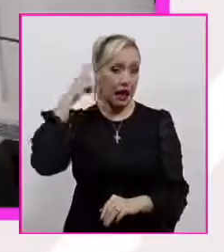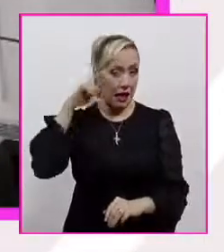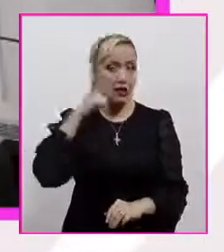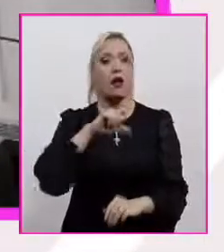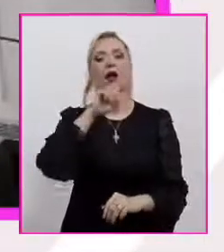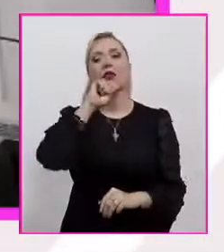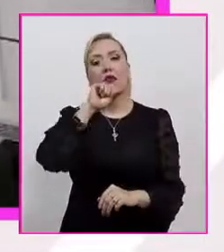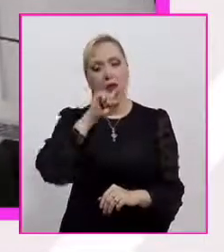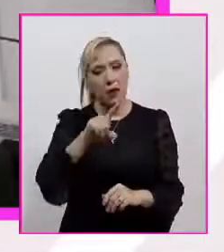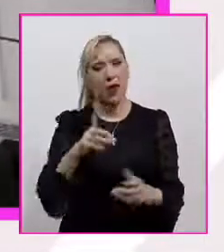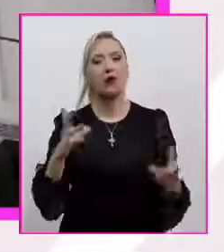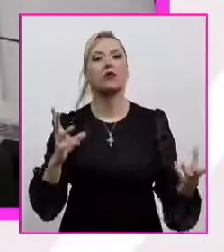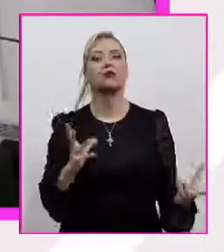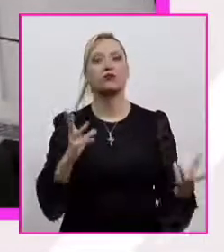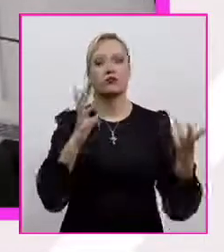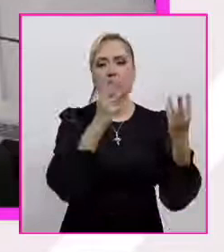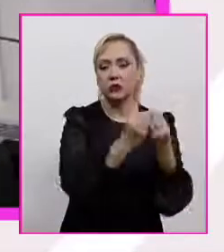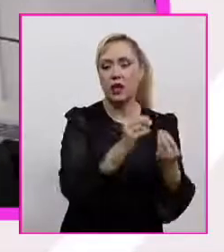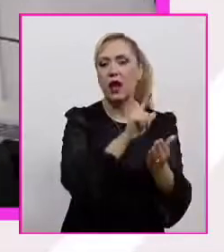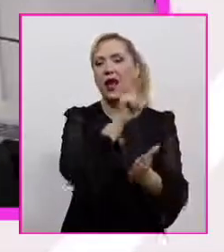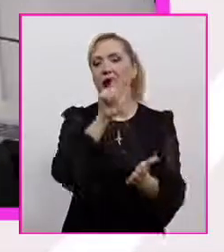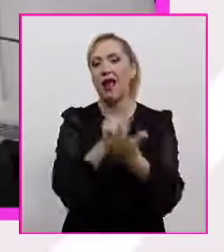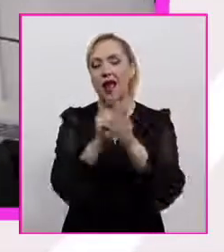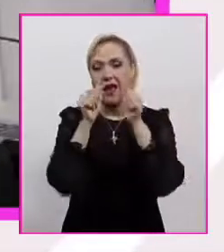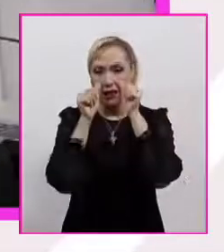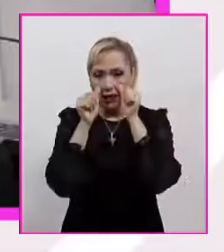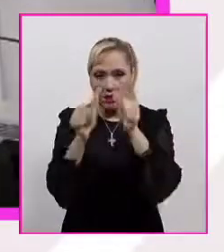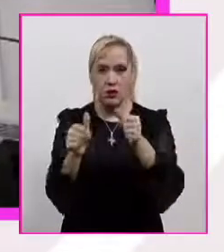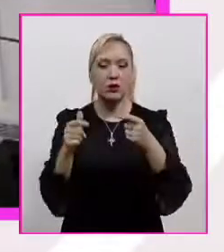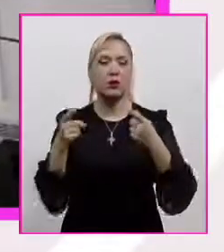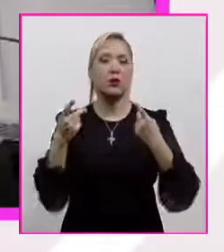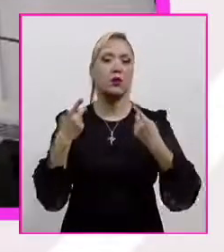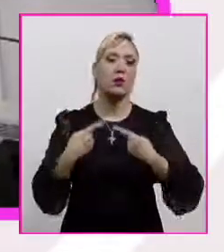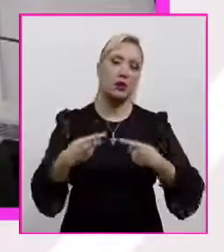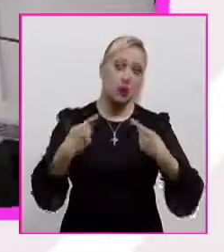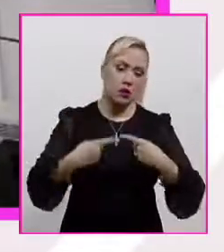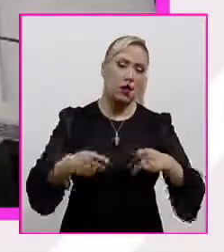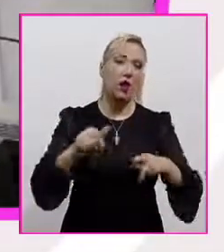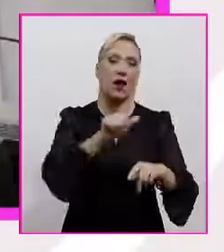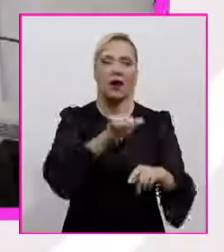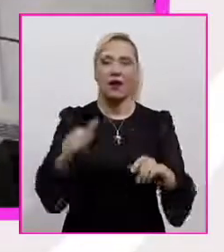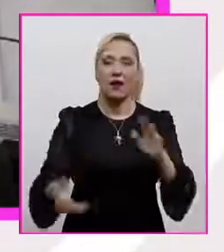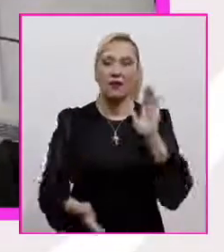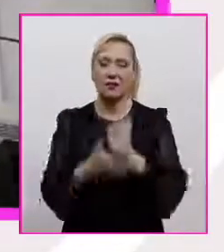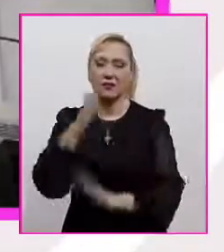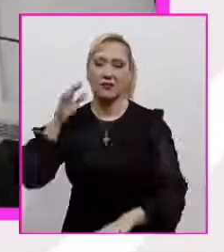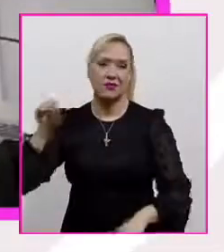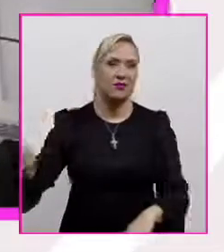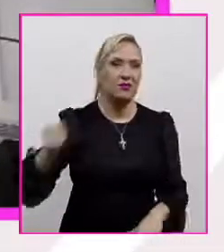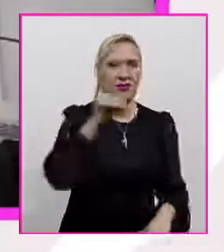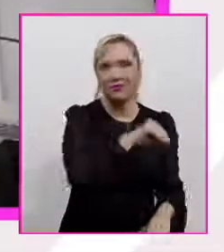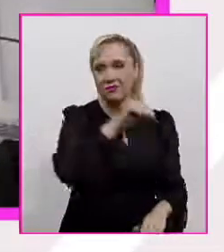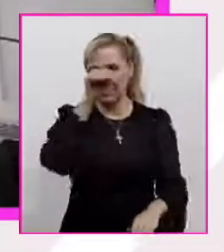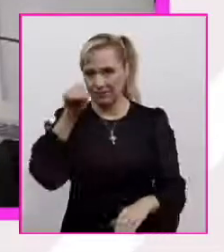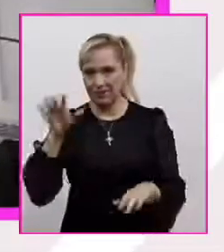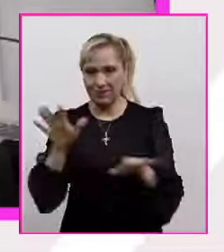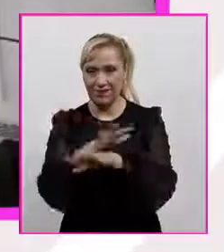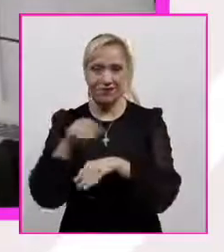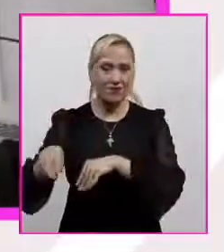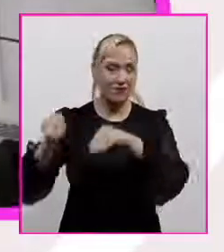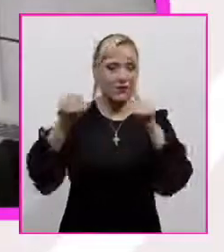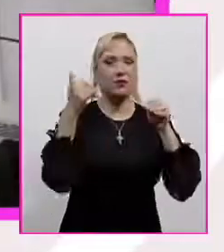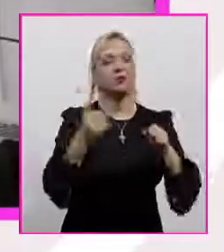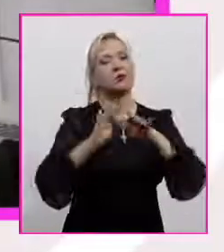también se ha sumado la ley para la atención a las migraciones. Es decir, ya un instrumento jurídico